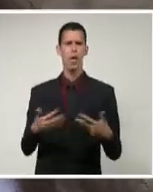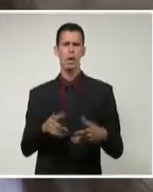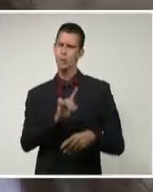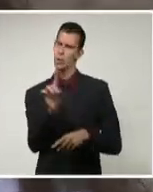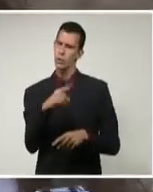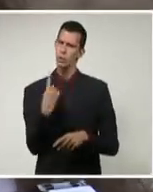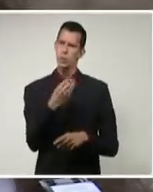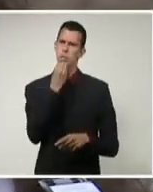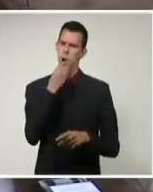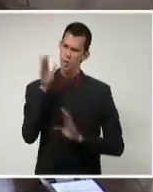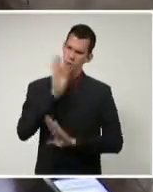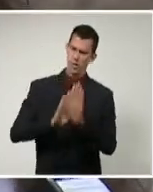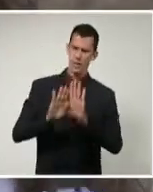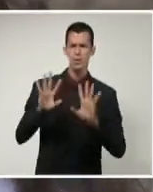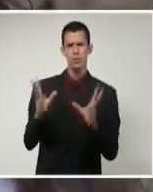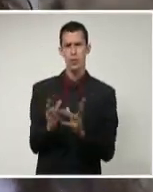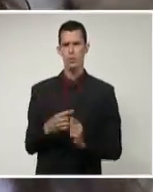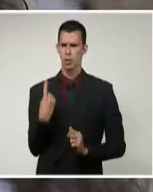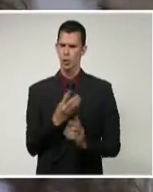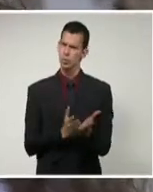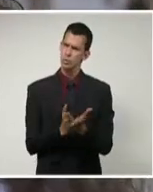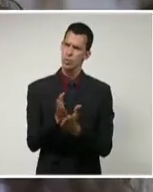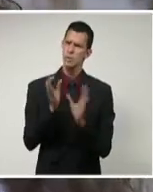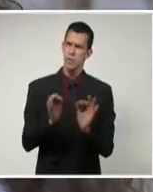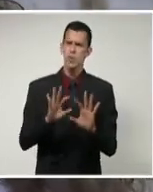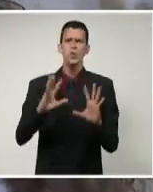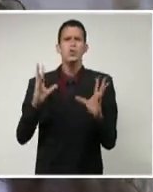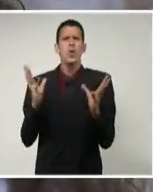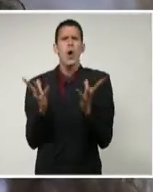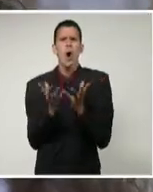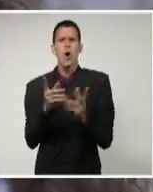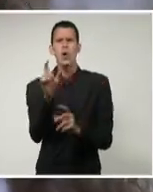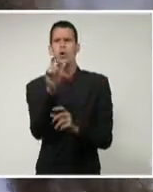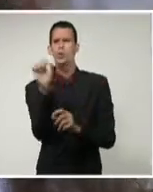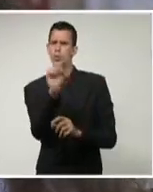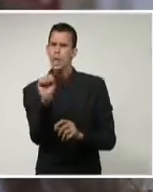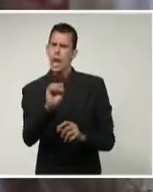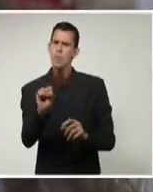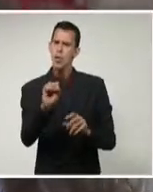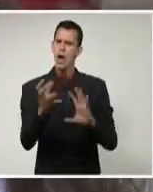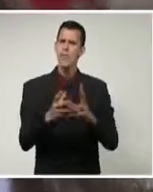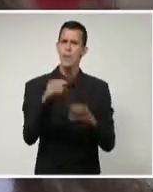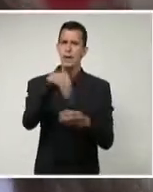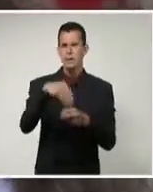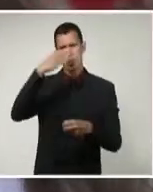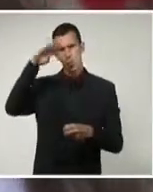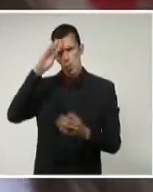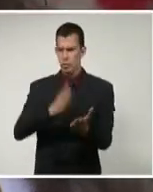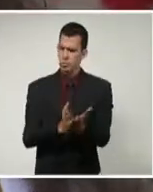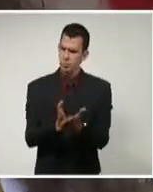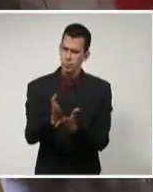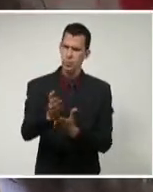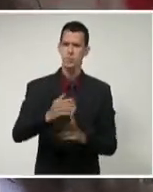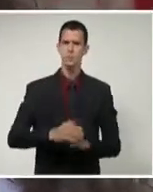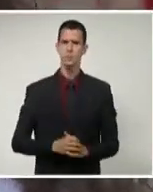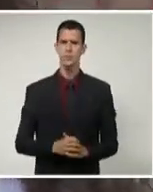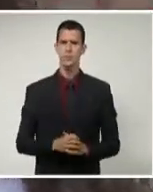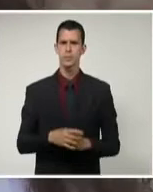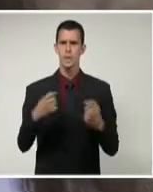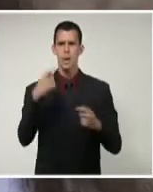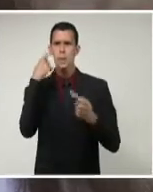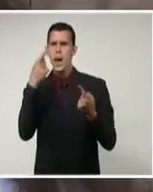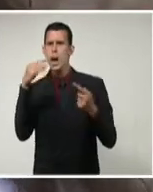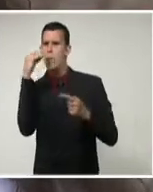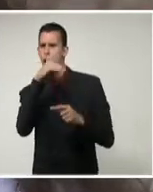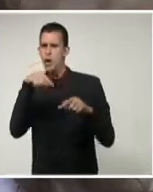responsabilidad de seguir adelante esta batalla y de continuar construyendo un socialismo mejor con nuestras situaciones, pero un socialismo que es